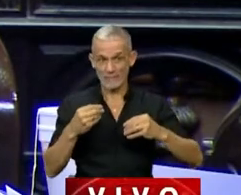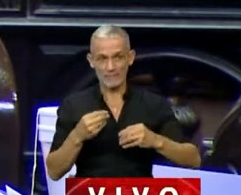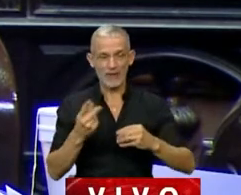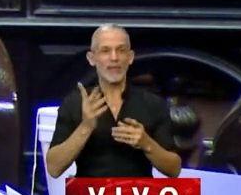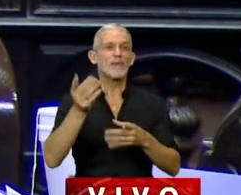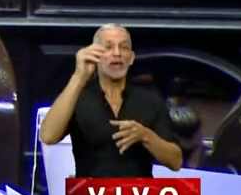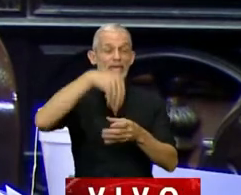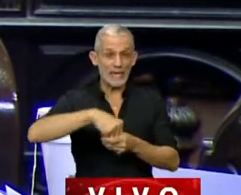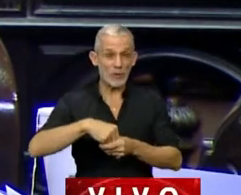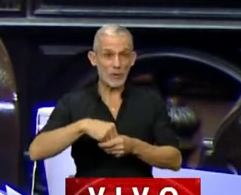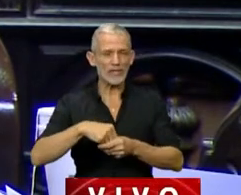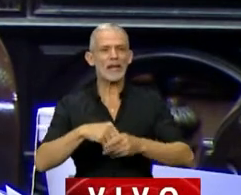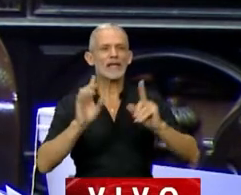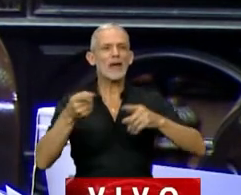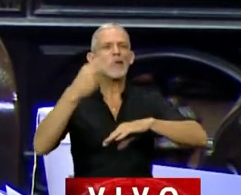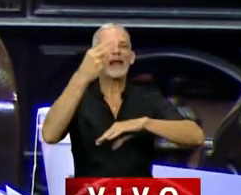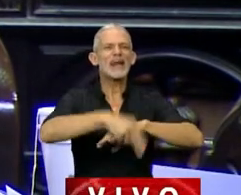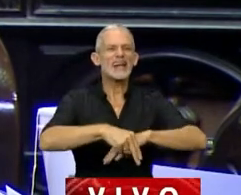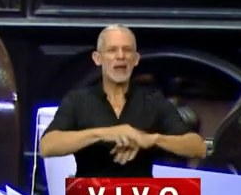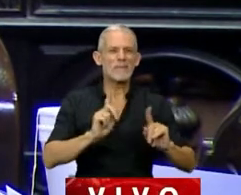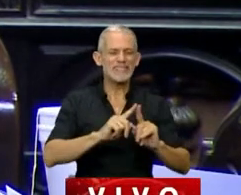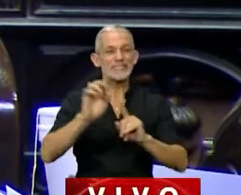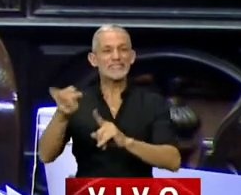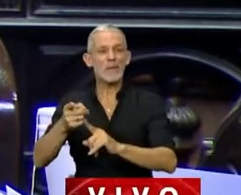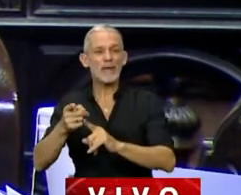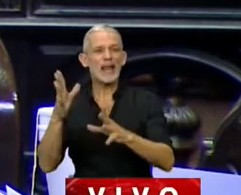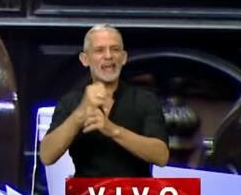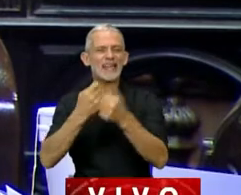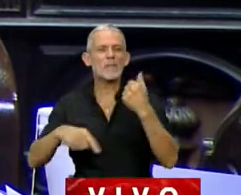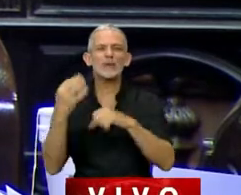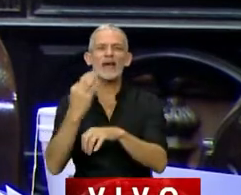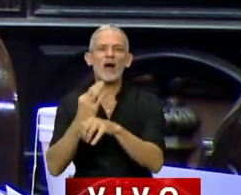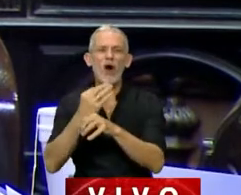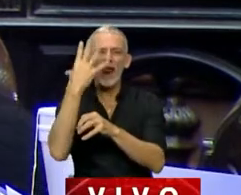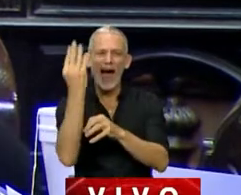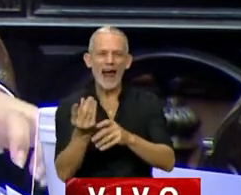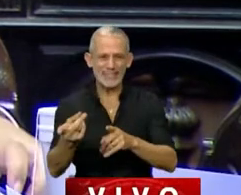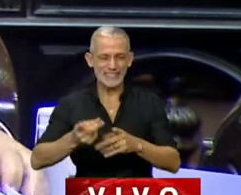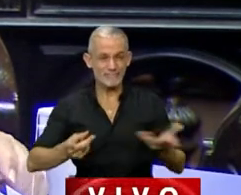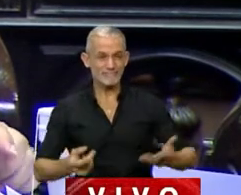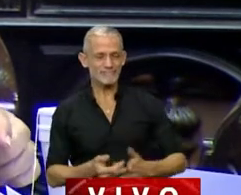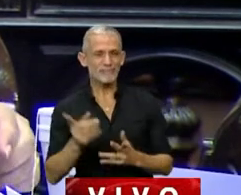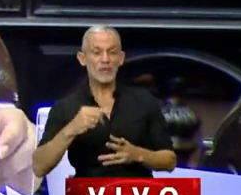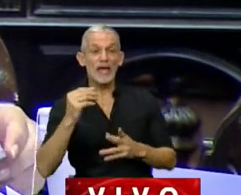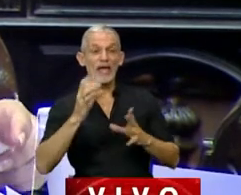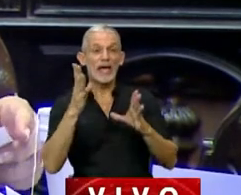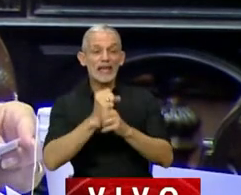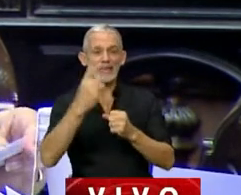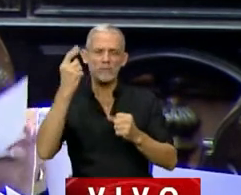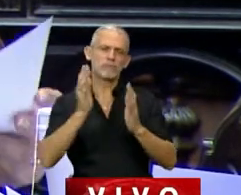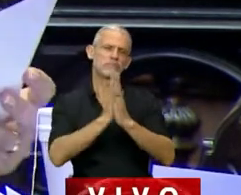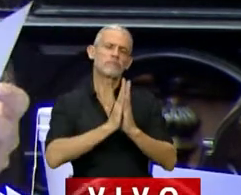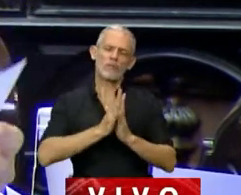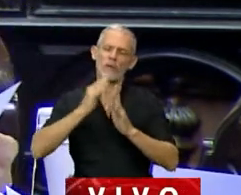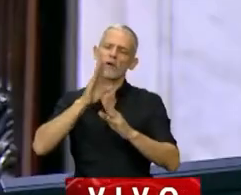se incluyan a los remises y a los transportes escolares. Los transportes... Pido, por